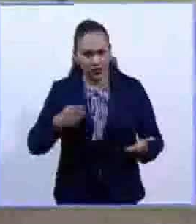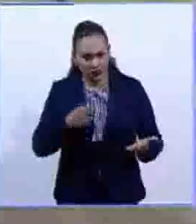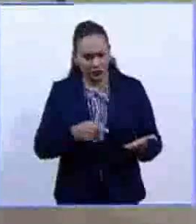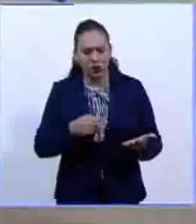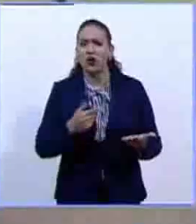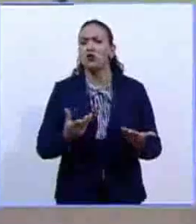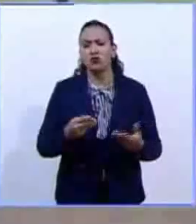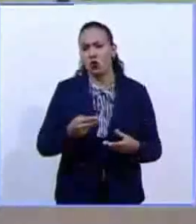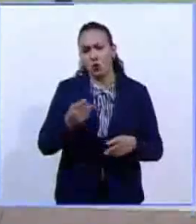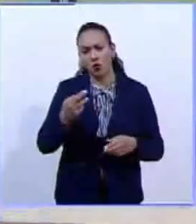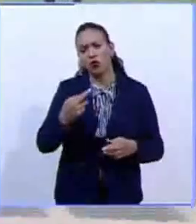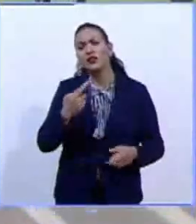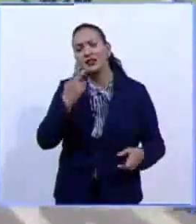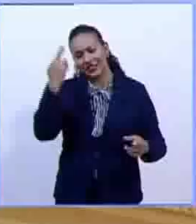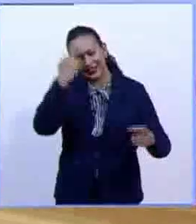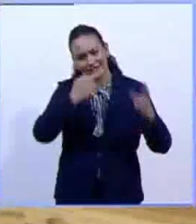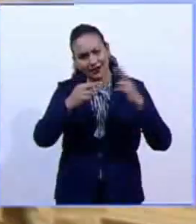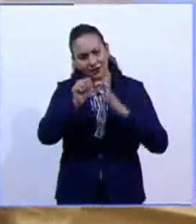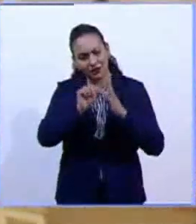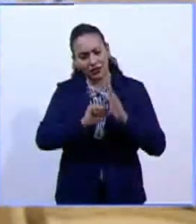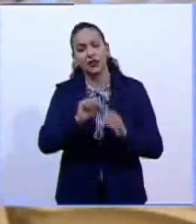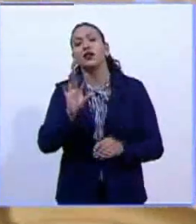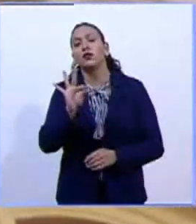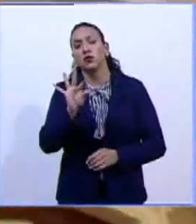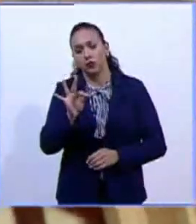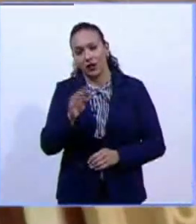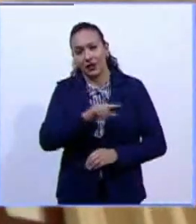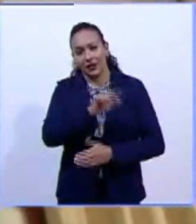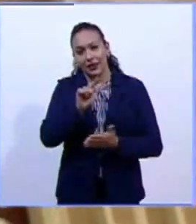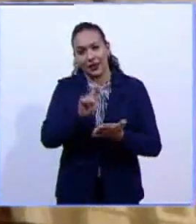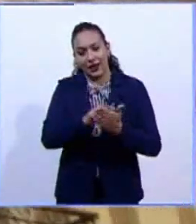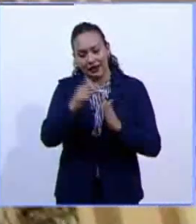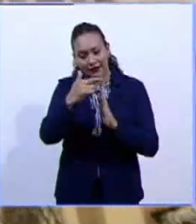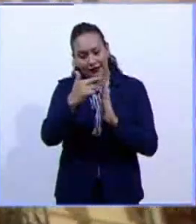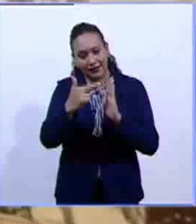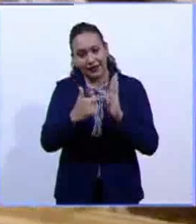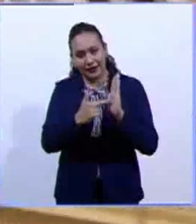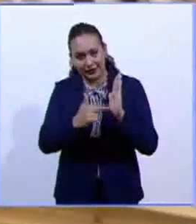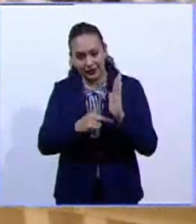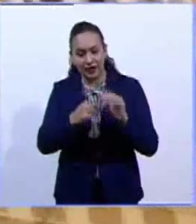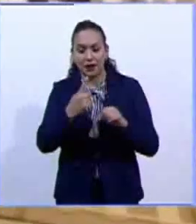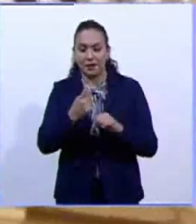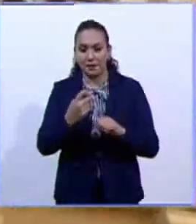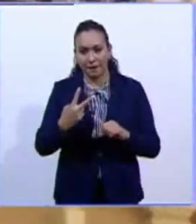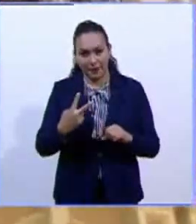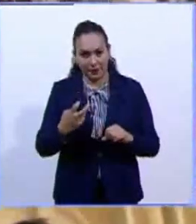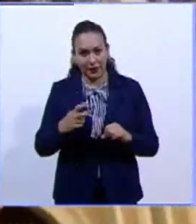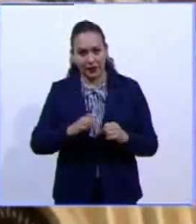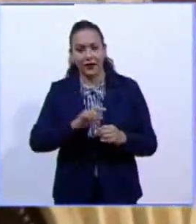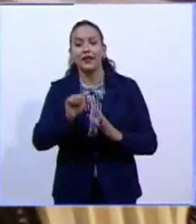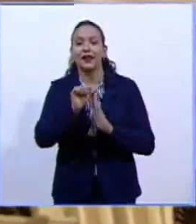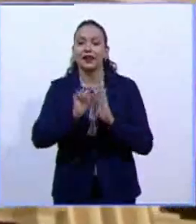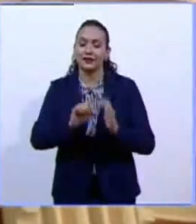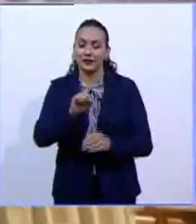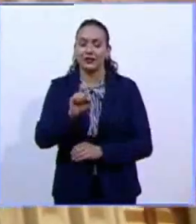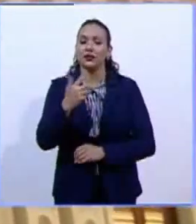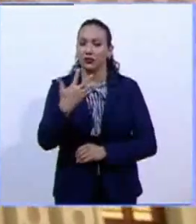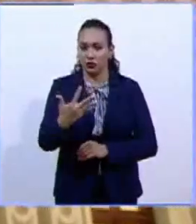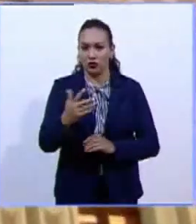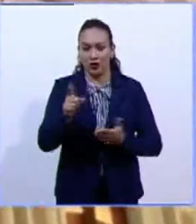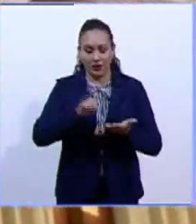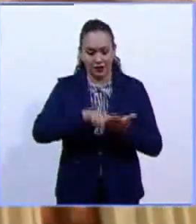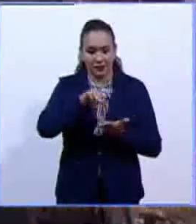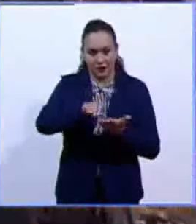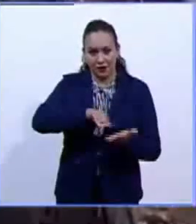proceso legislativo con base en el artículo 40 de la ley reglamentaria de las fracciones primera y segunda del artículo 105